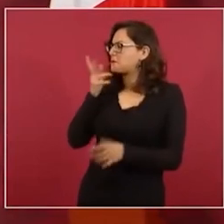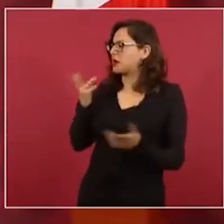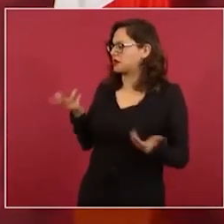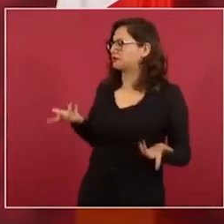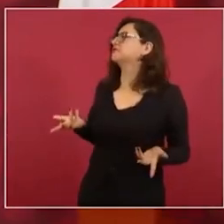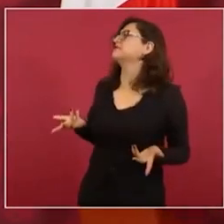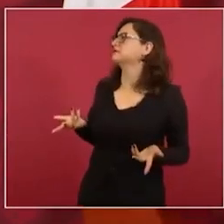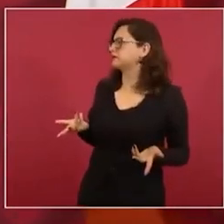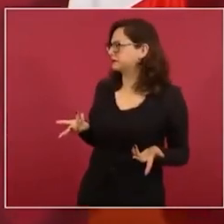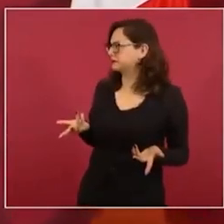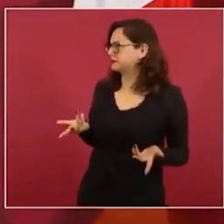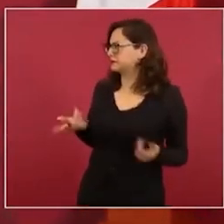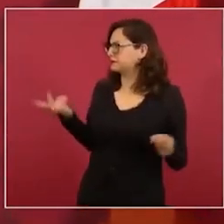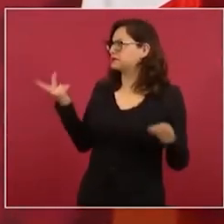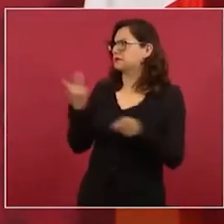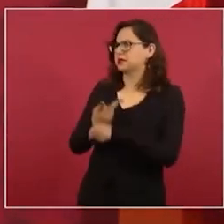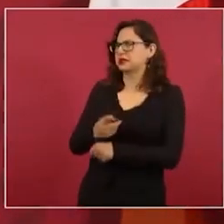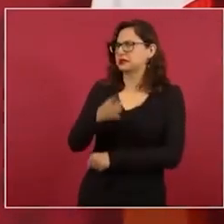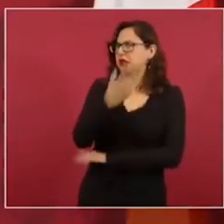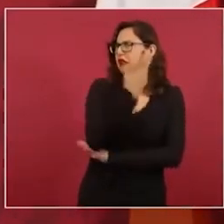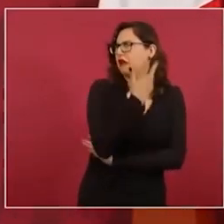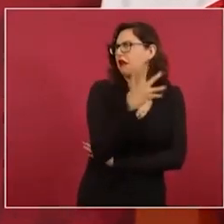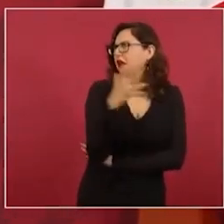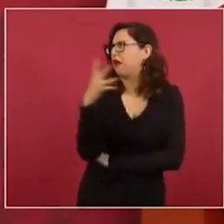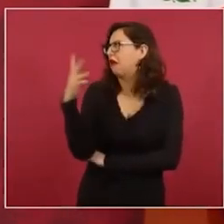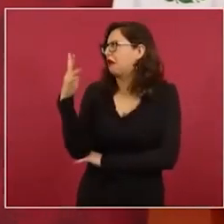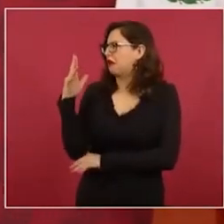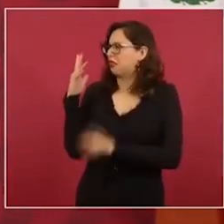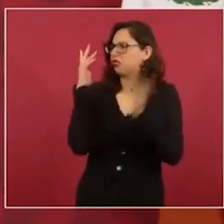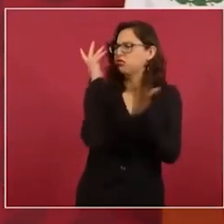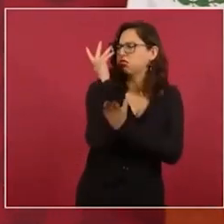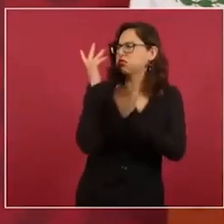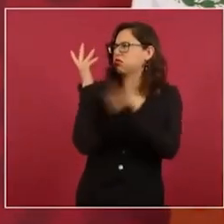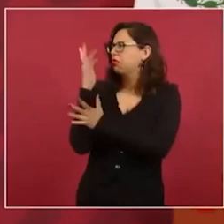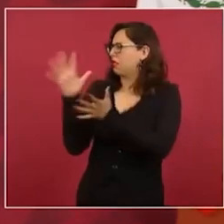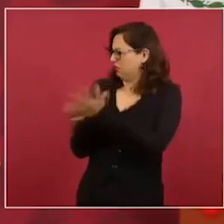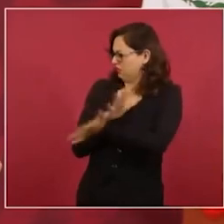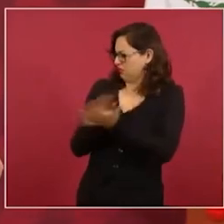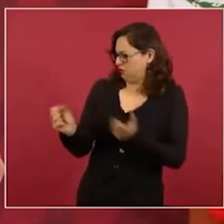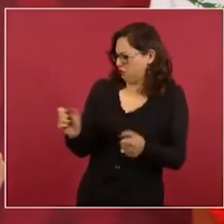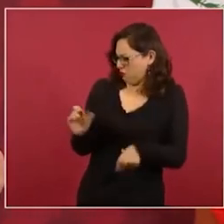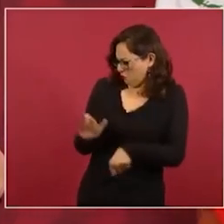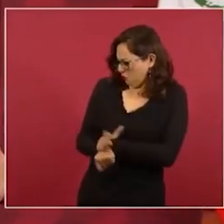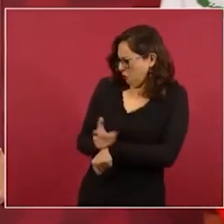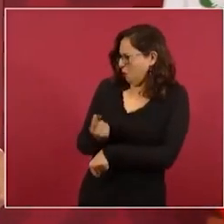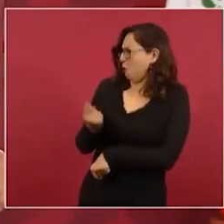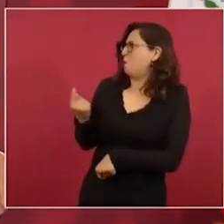oye, ¿cómo están destruyendo la selva?